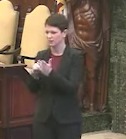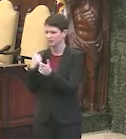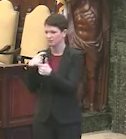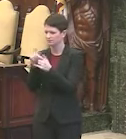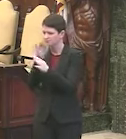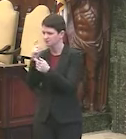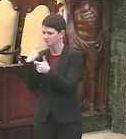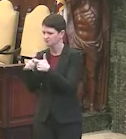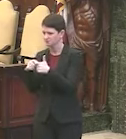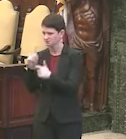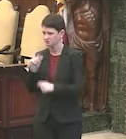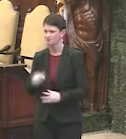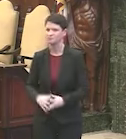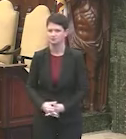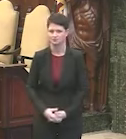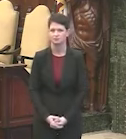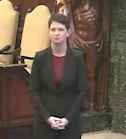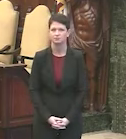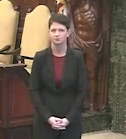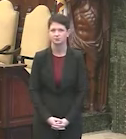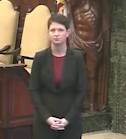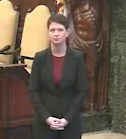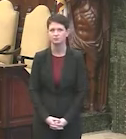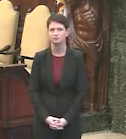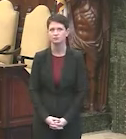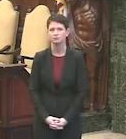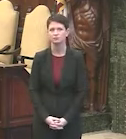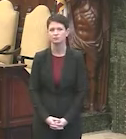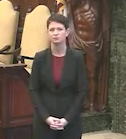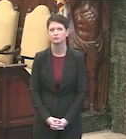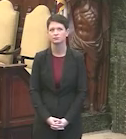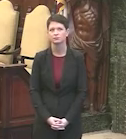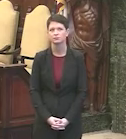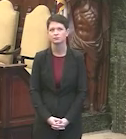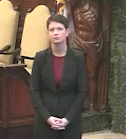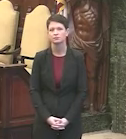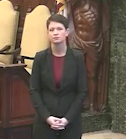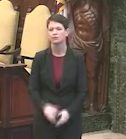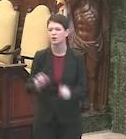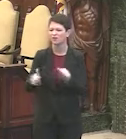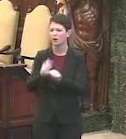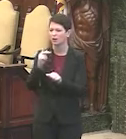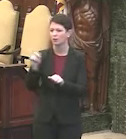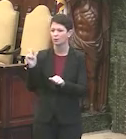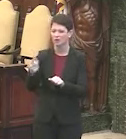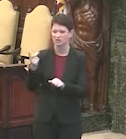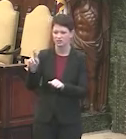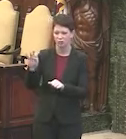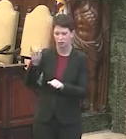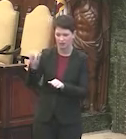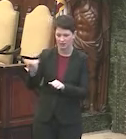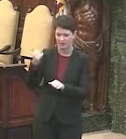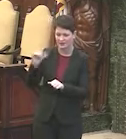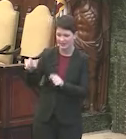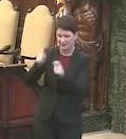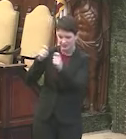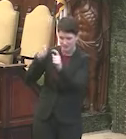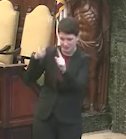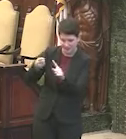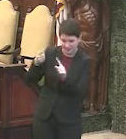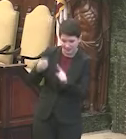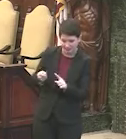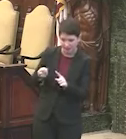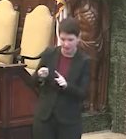ciudad está trabajando de manera específica que atienda la comunidad hispana? A quick follow-up question, Dr. Farley. Is there any specific